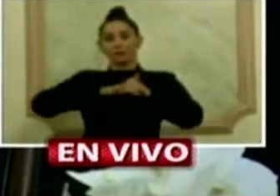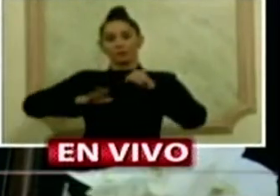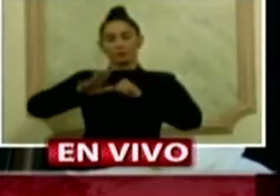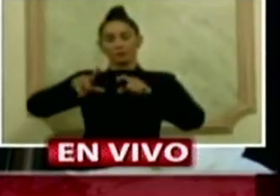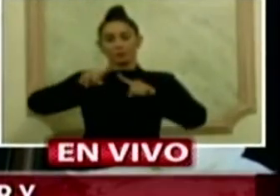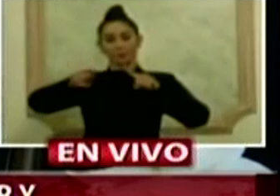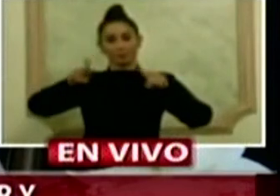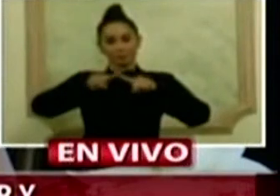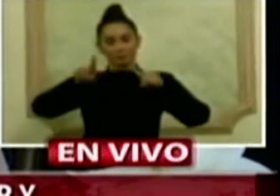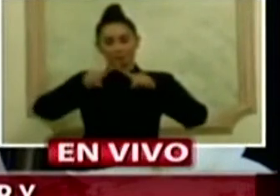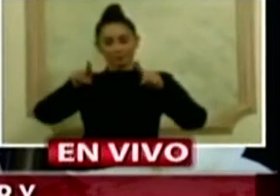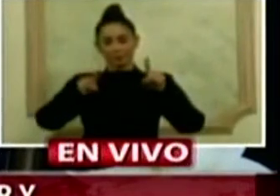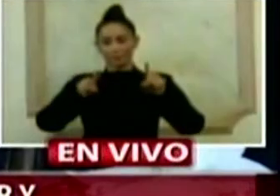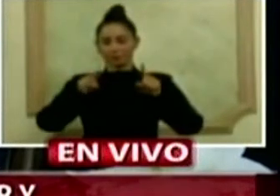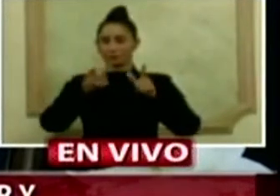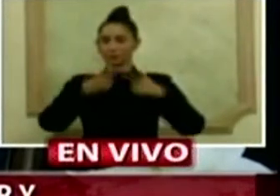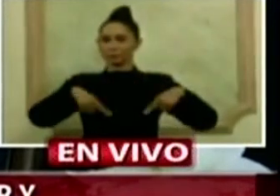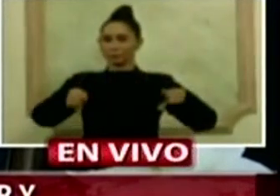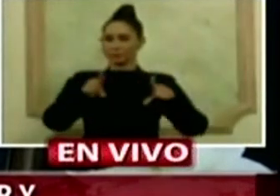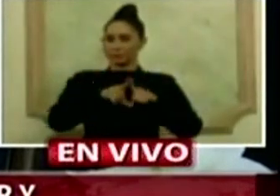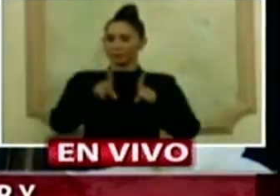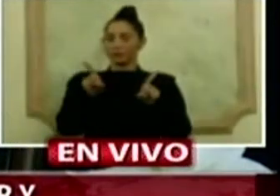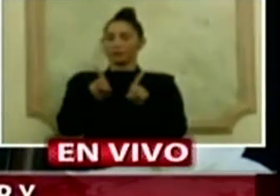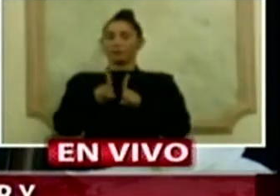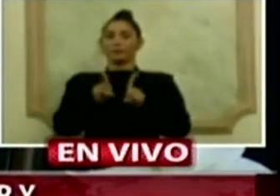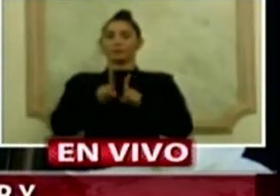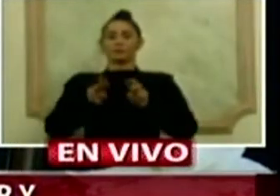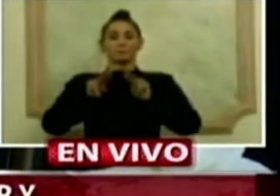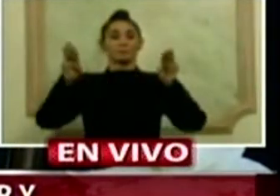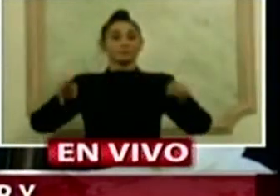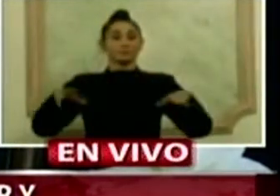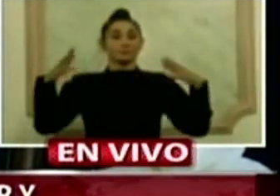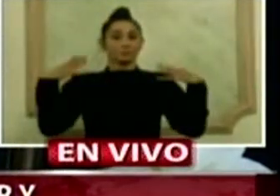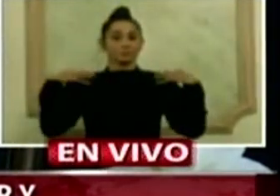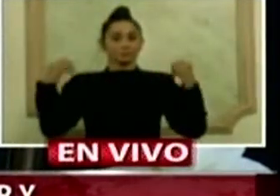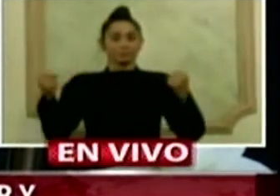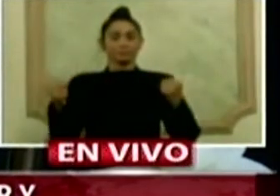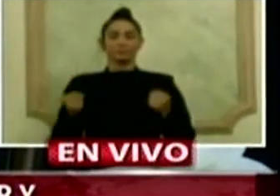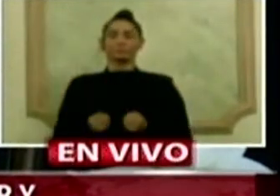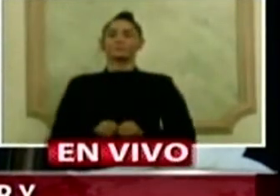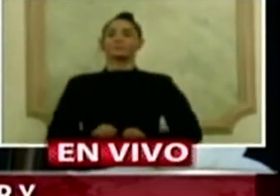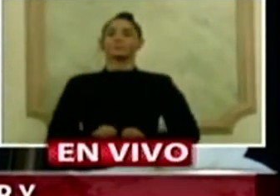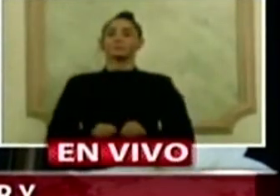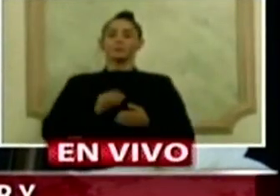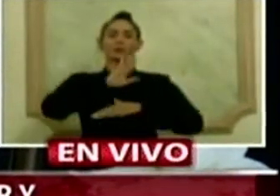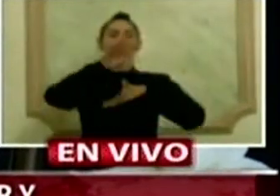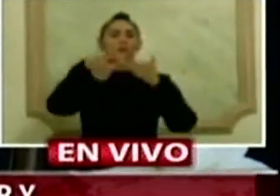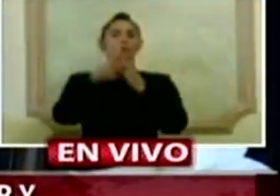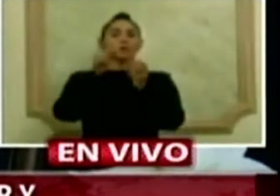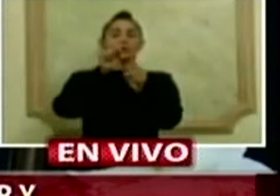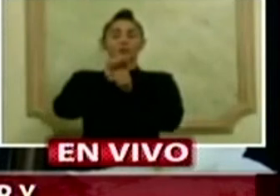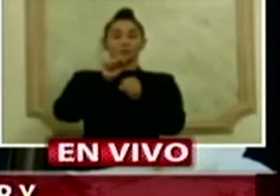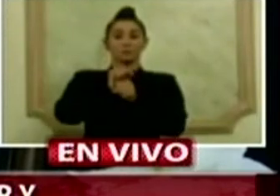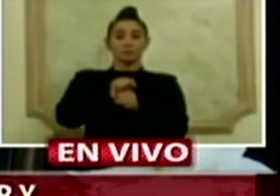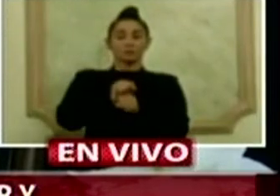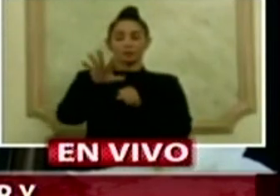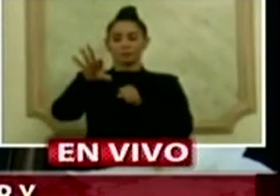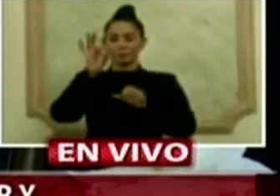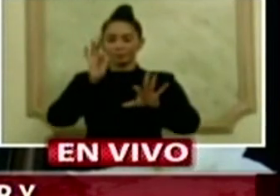diferentes centros y sobre todo del Ministerio de Salud. Todo esto para intensificar lo que